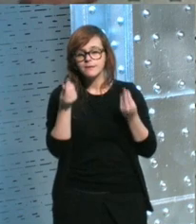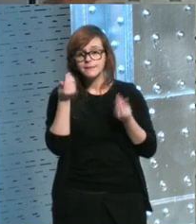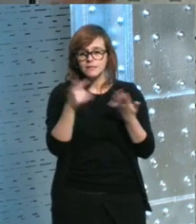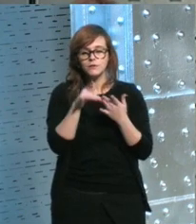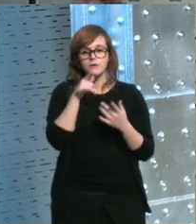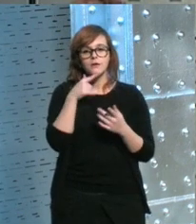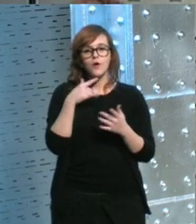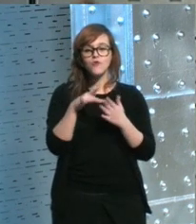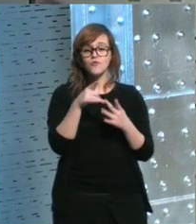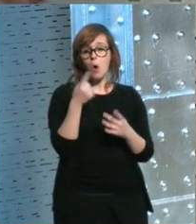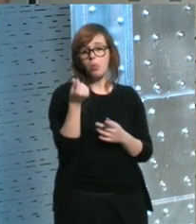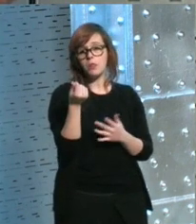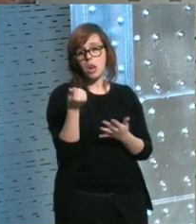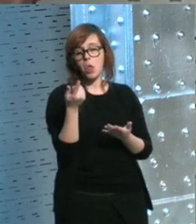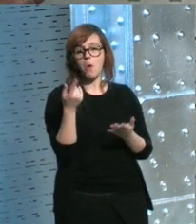cuentas equilibradas.